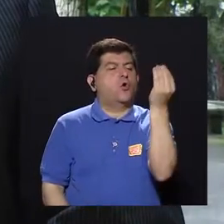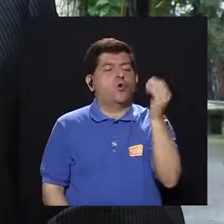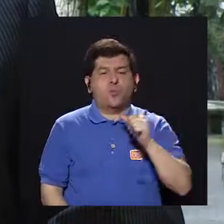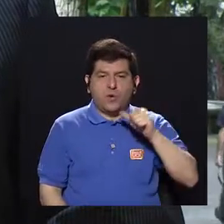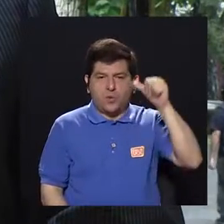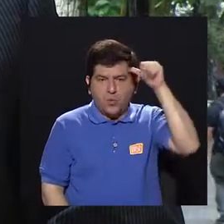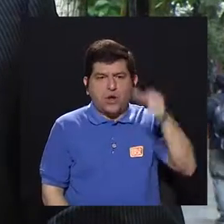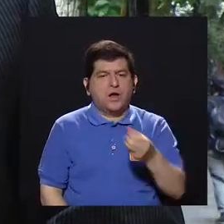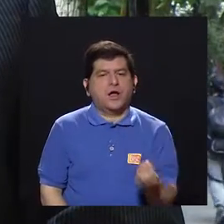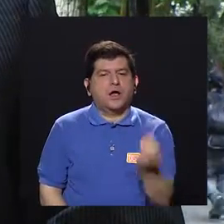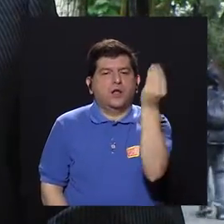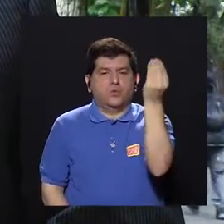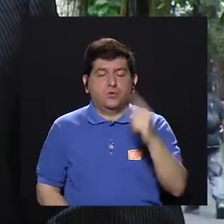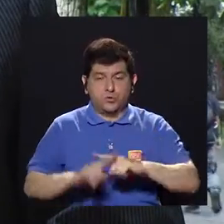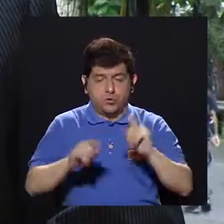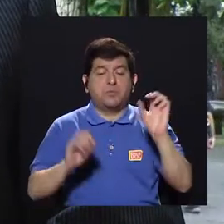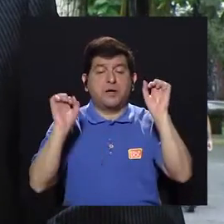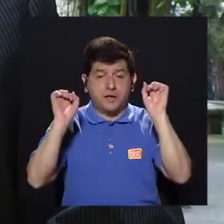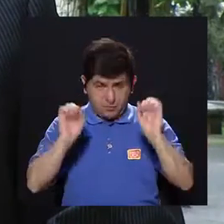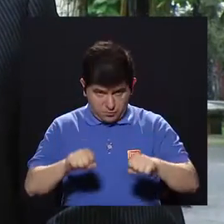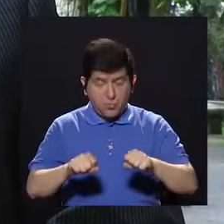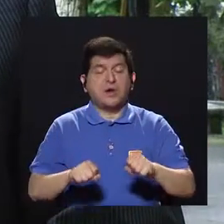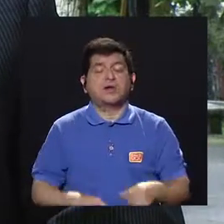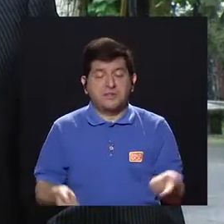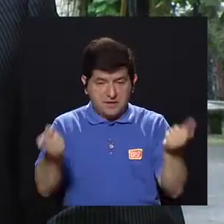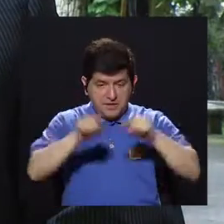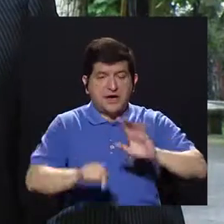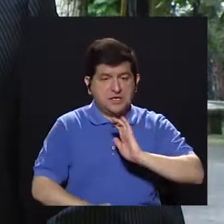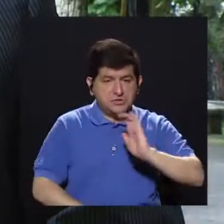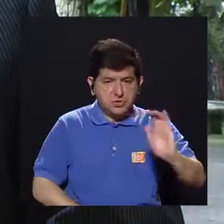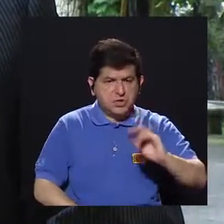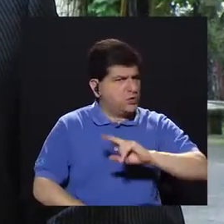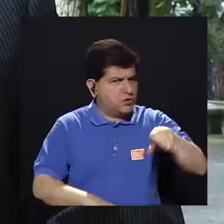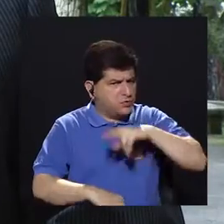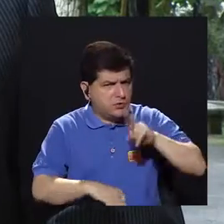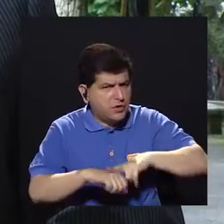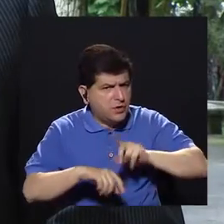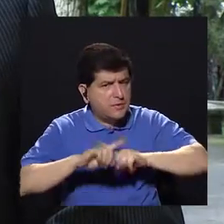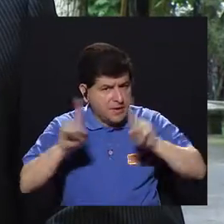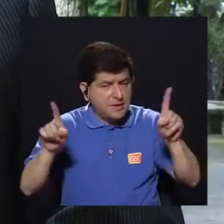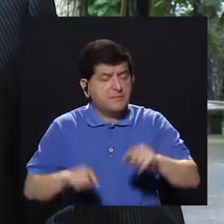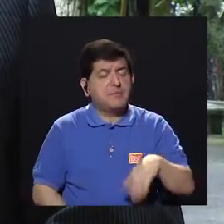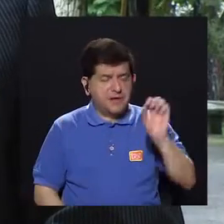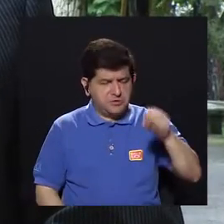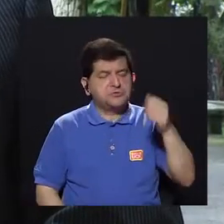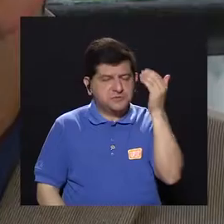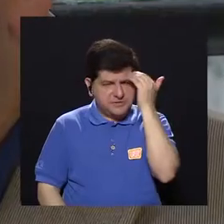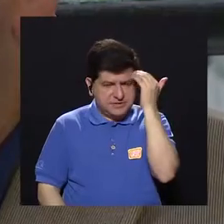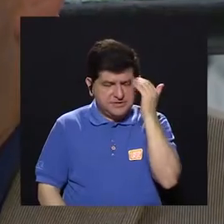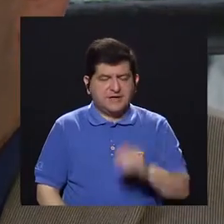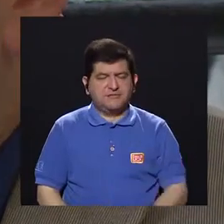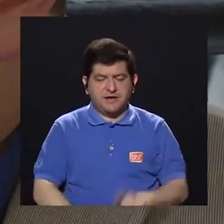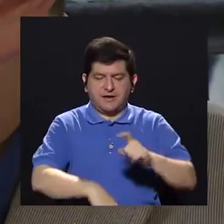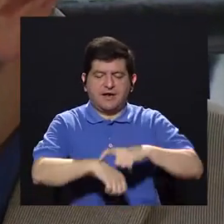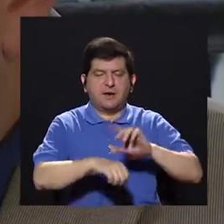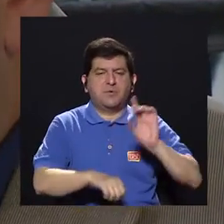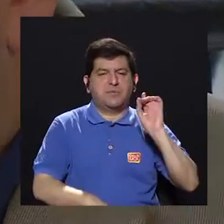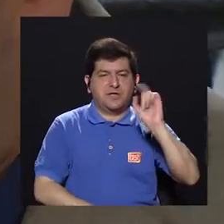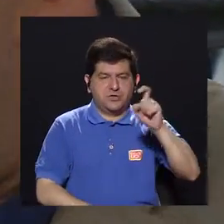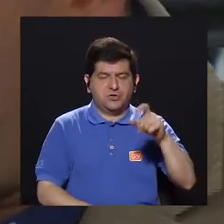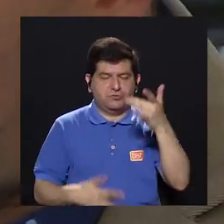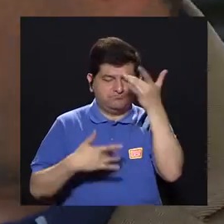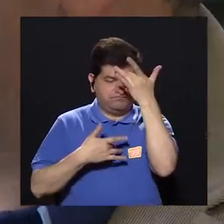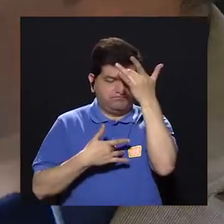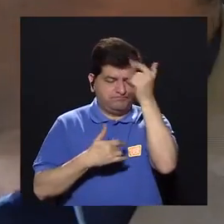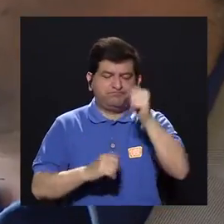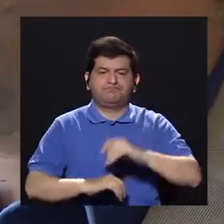de niños, no son los más frecuentes, pero hay que tenerlos en cuenta a la hora del diagnóstico de esta enfermedad. O sea, doctor,